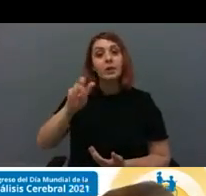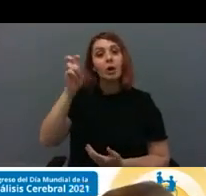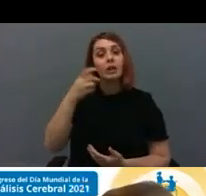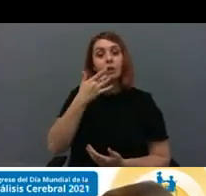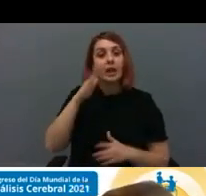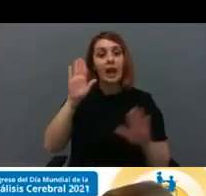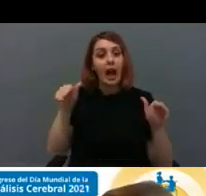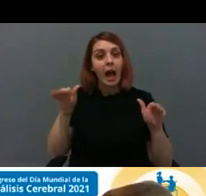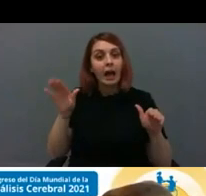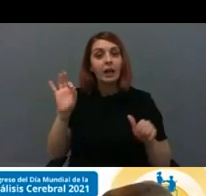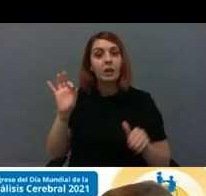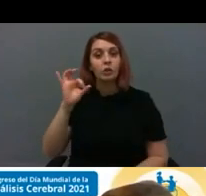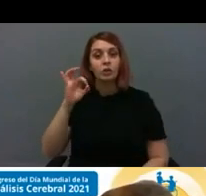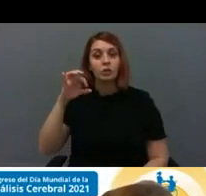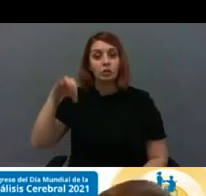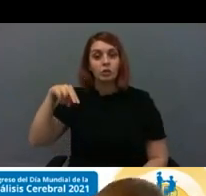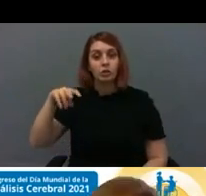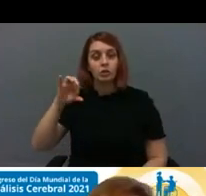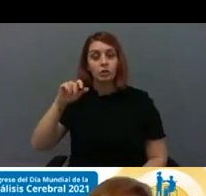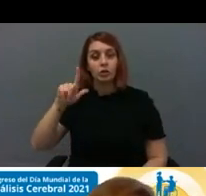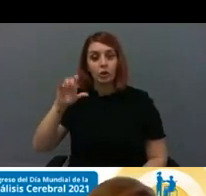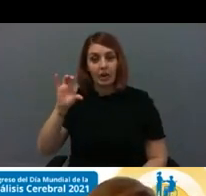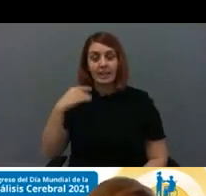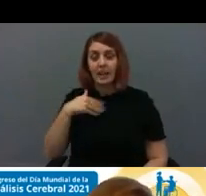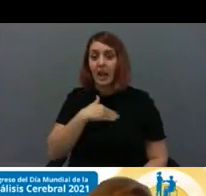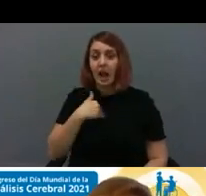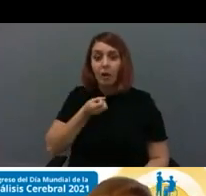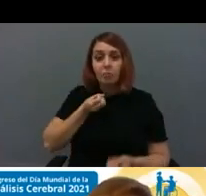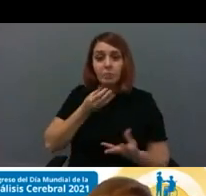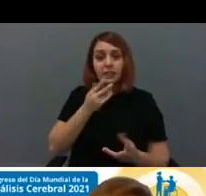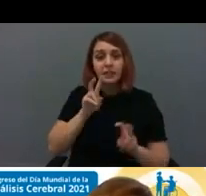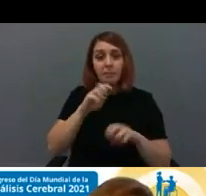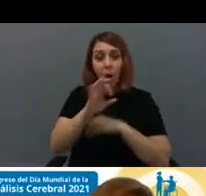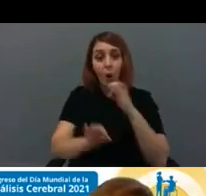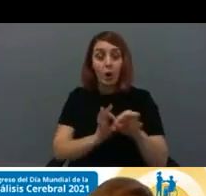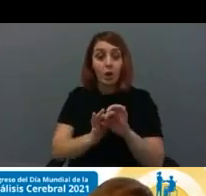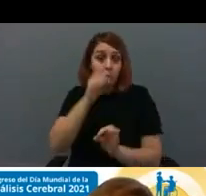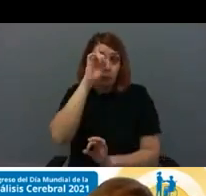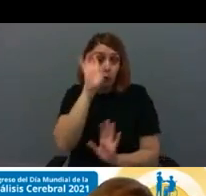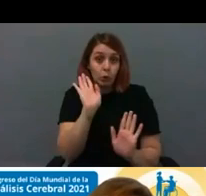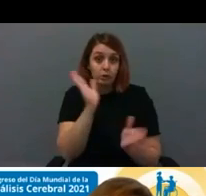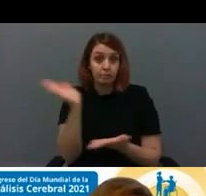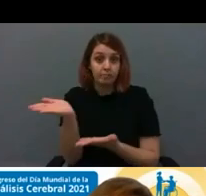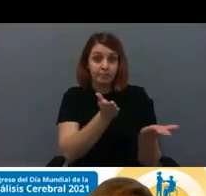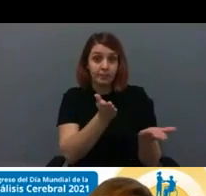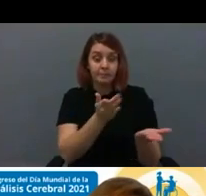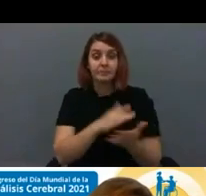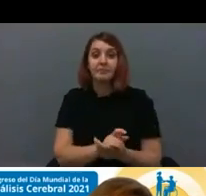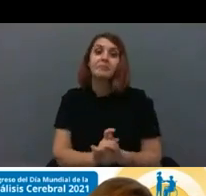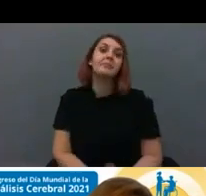o Sonsoles, hubiera algo que aportar más en cuestiones organizativas, pues bien, y si no, pues